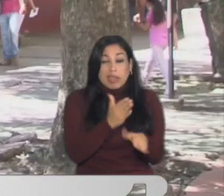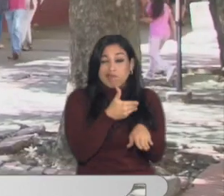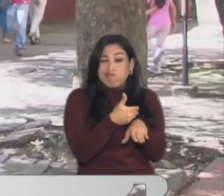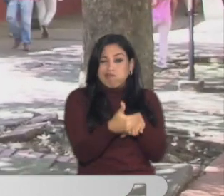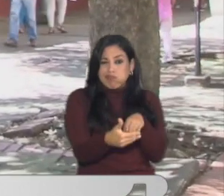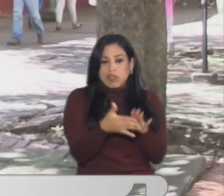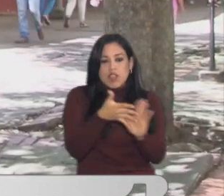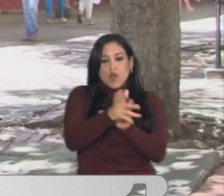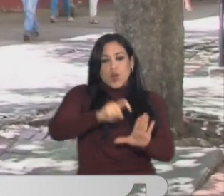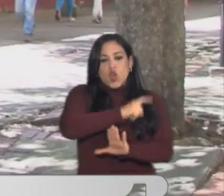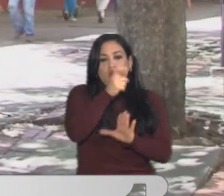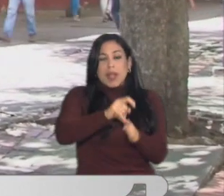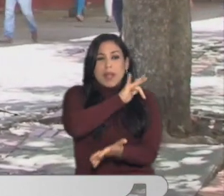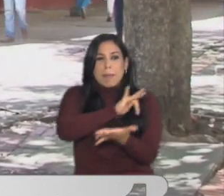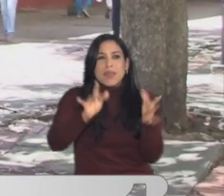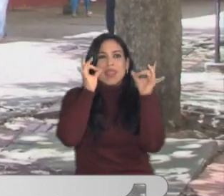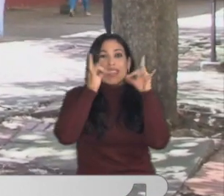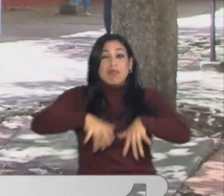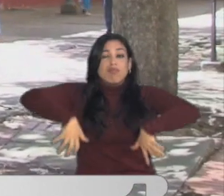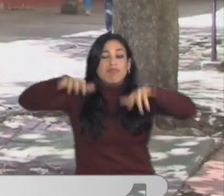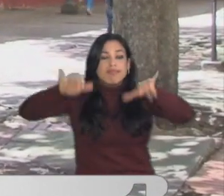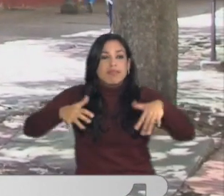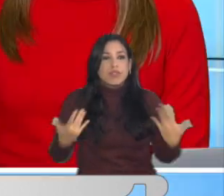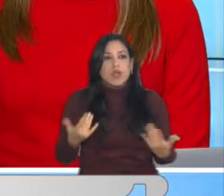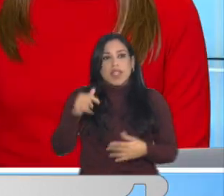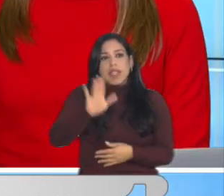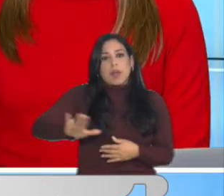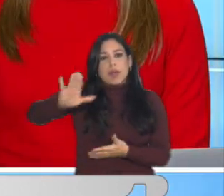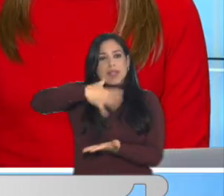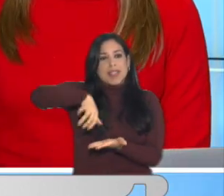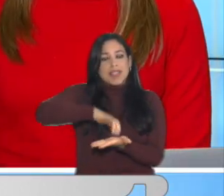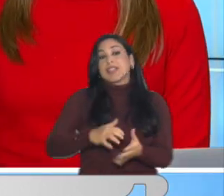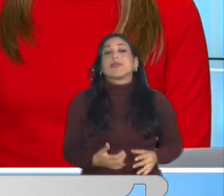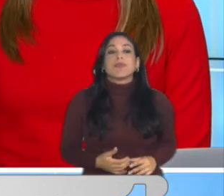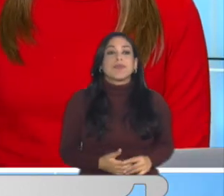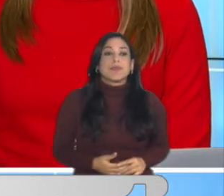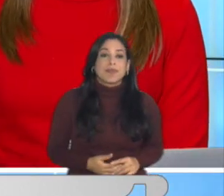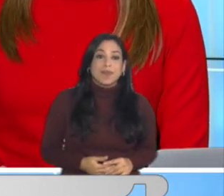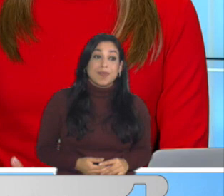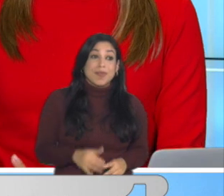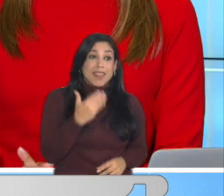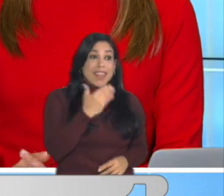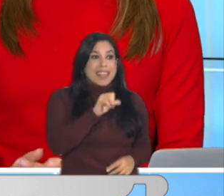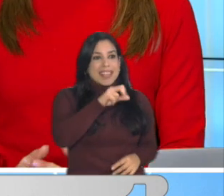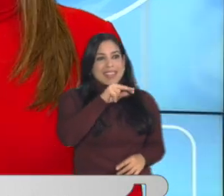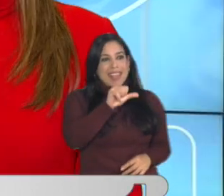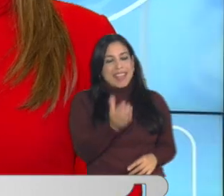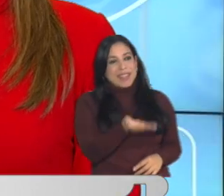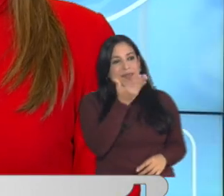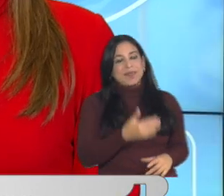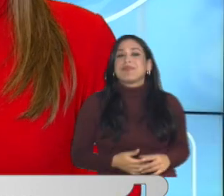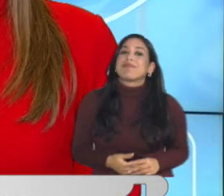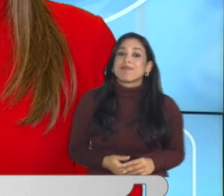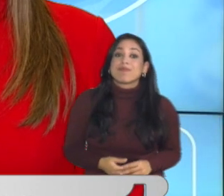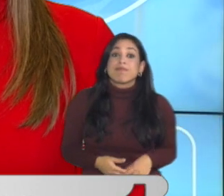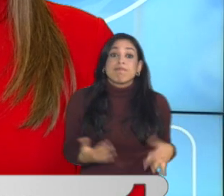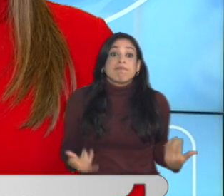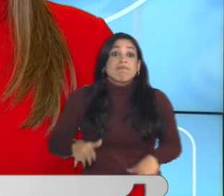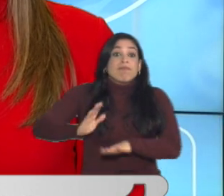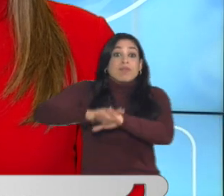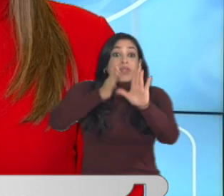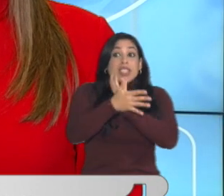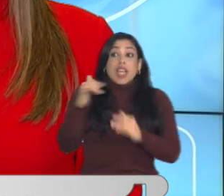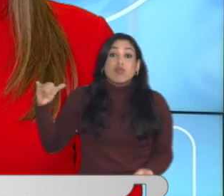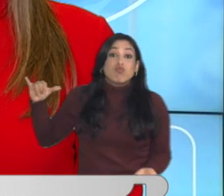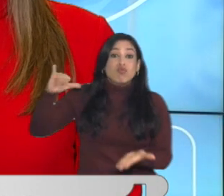minutos más detalles de estas emergencias invernales que registra este departamento. Así es, Ana Mercedes, gracias. Y ya entró en operación